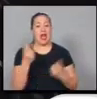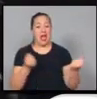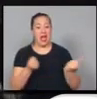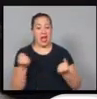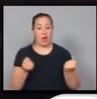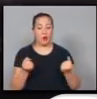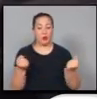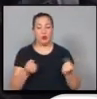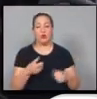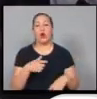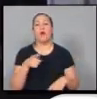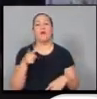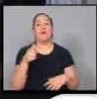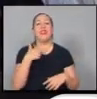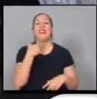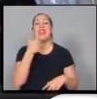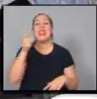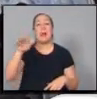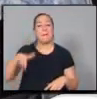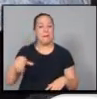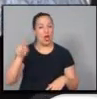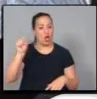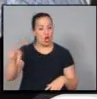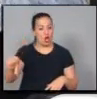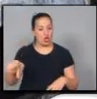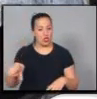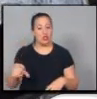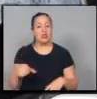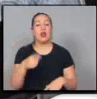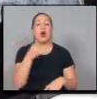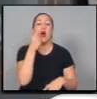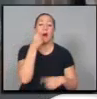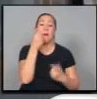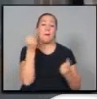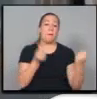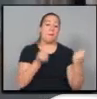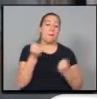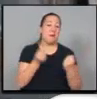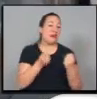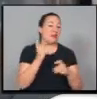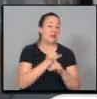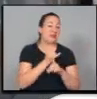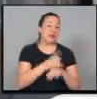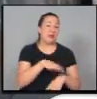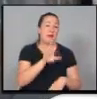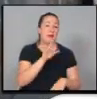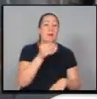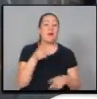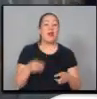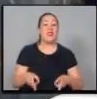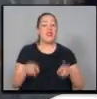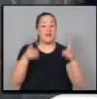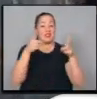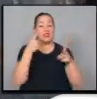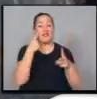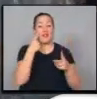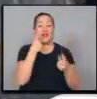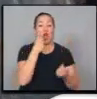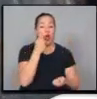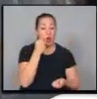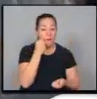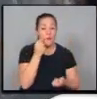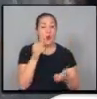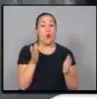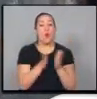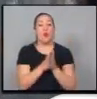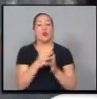Suzuki, que es de su hija menor, que lo utilizaba el empresario generalmente, porque en ese edificio de Caballito vivía el hombre